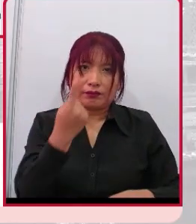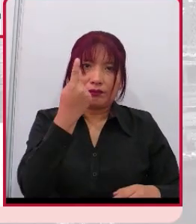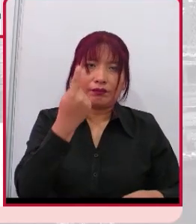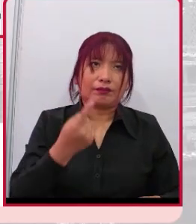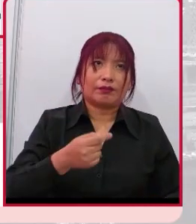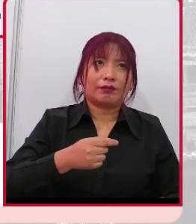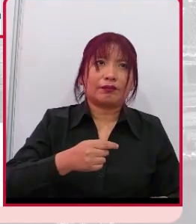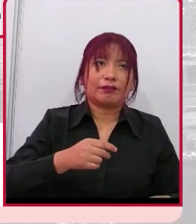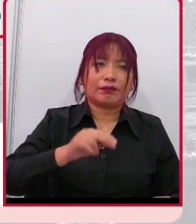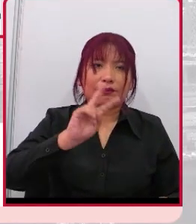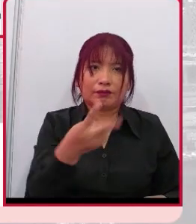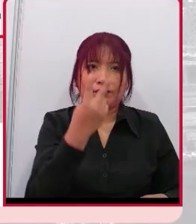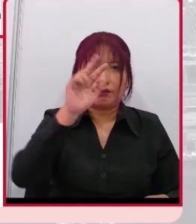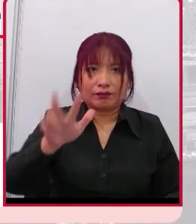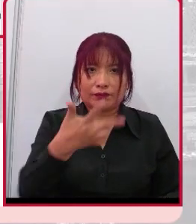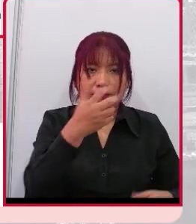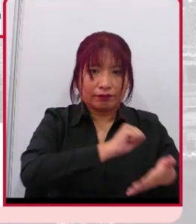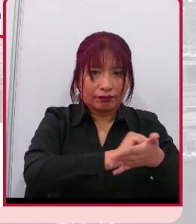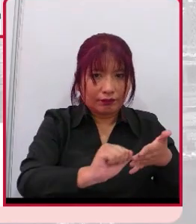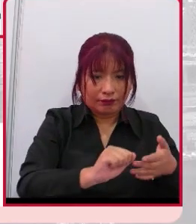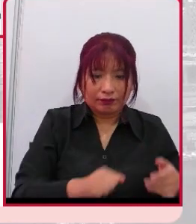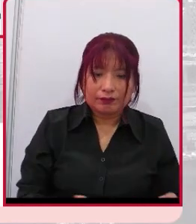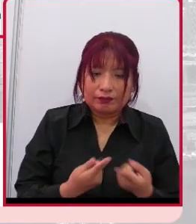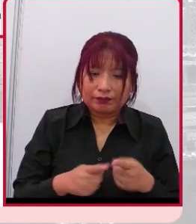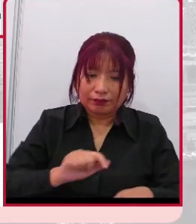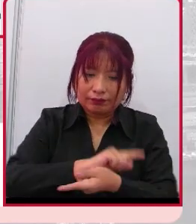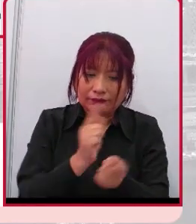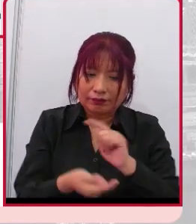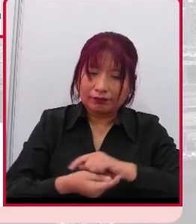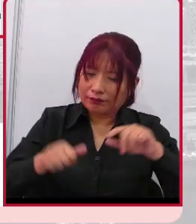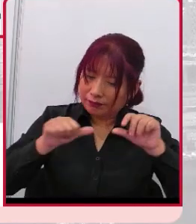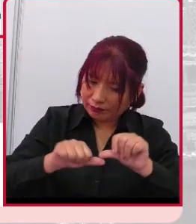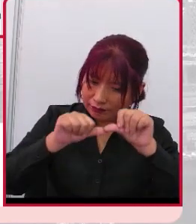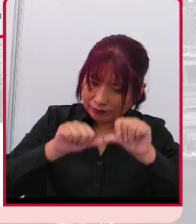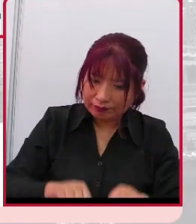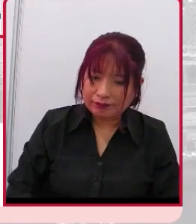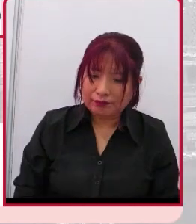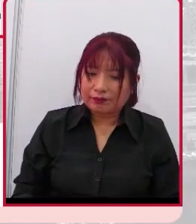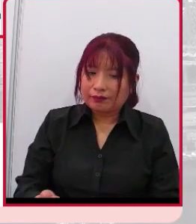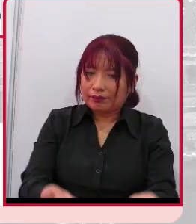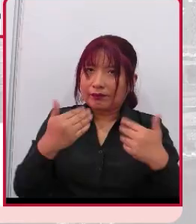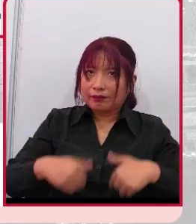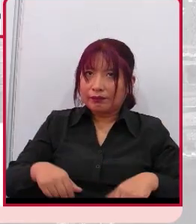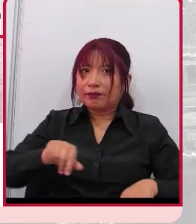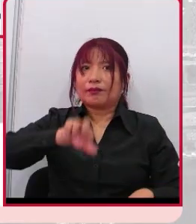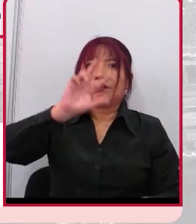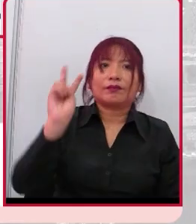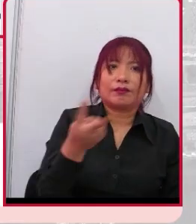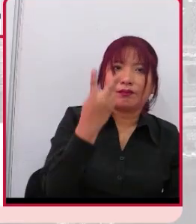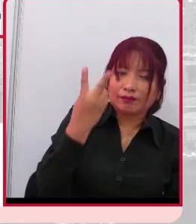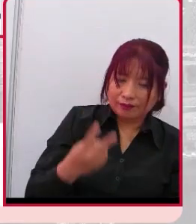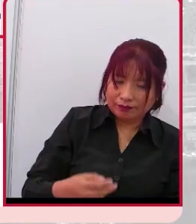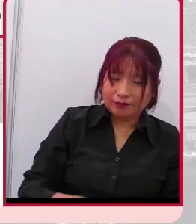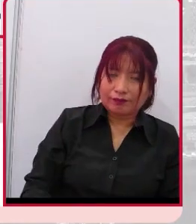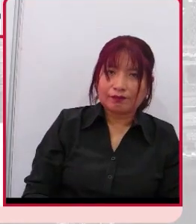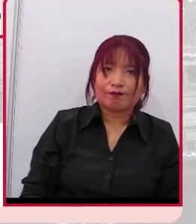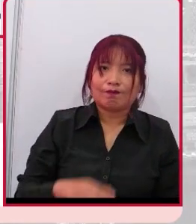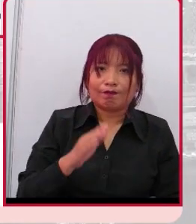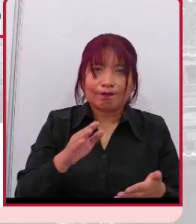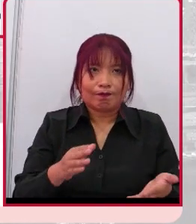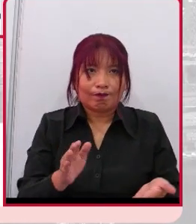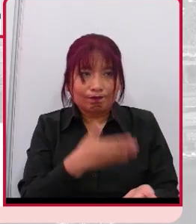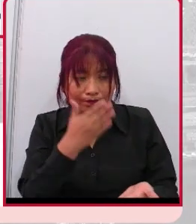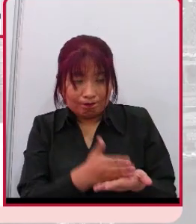Sin embargo, en Brocal los cambios continúan. Entonces se nos viene el siguiente reto: ¿cómo incrementar la vida de la mina?